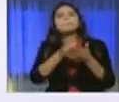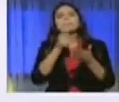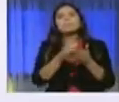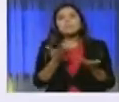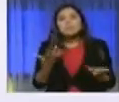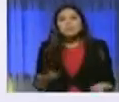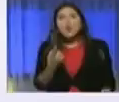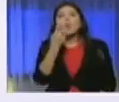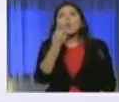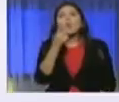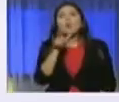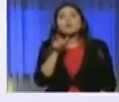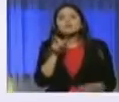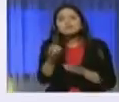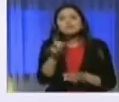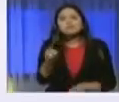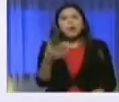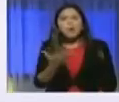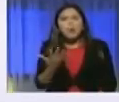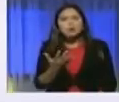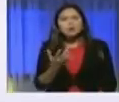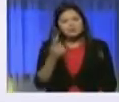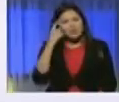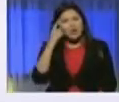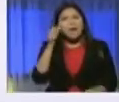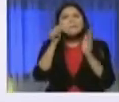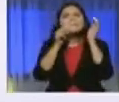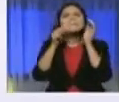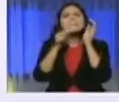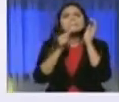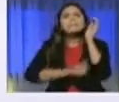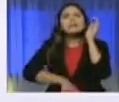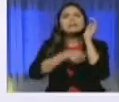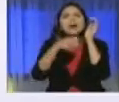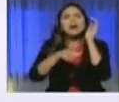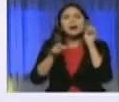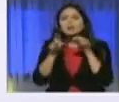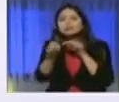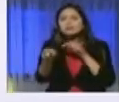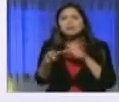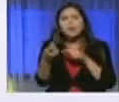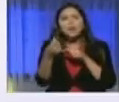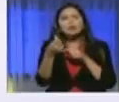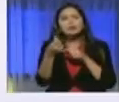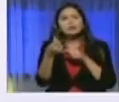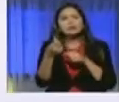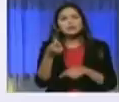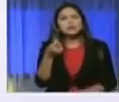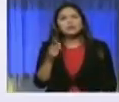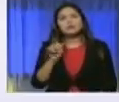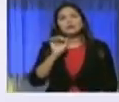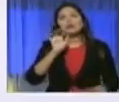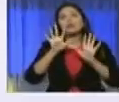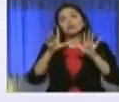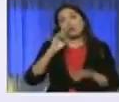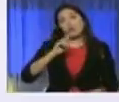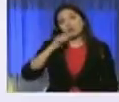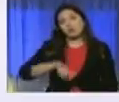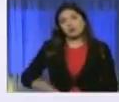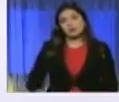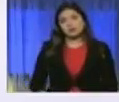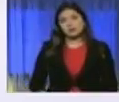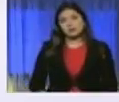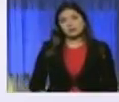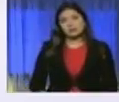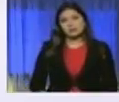Un ticket. ¿El multiuso cuánto cuesta? ¿Cómo? 10 bolívares. Es un